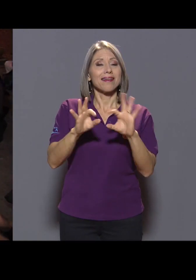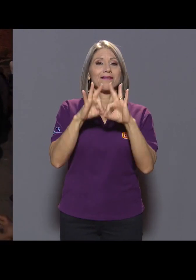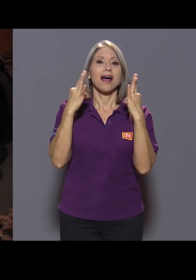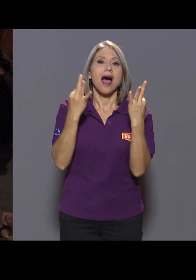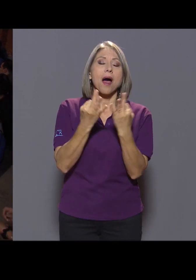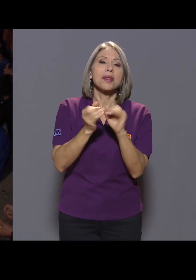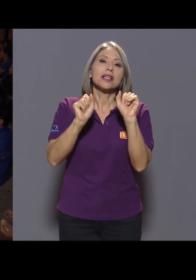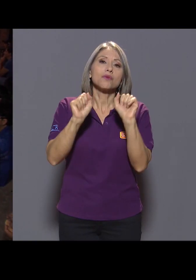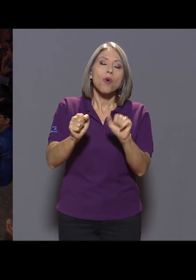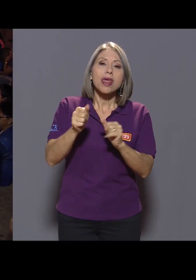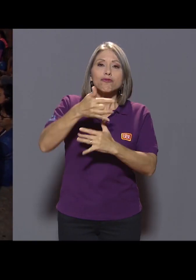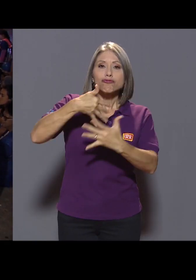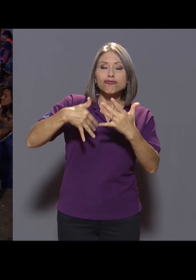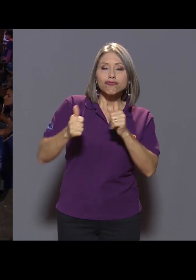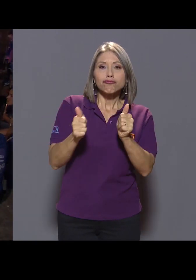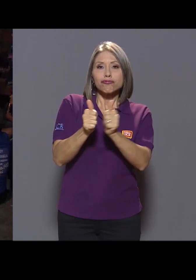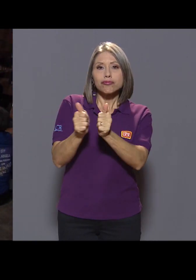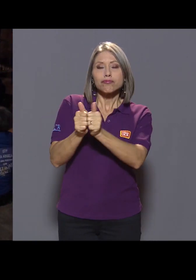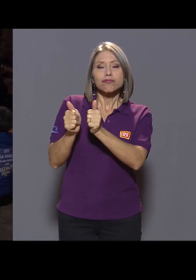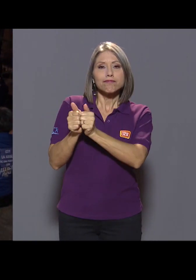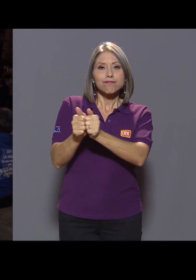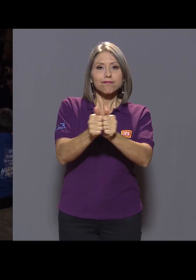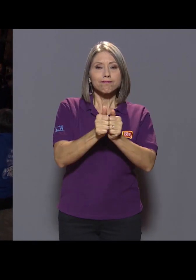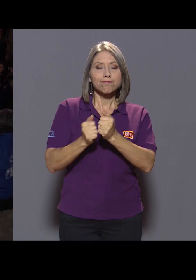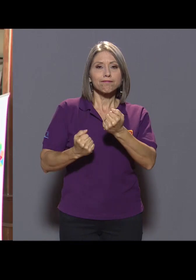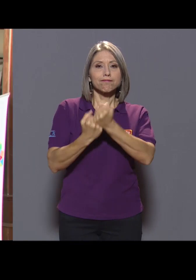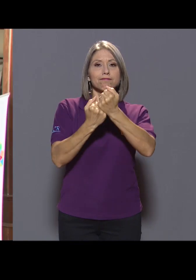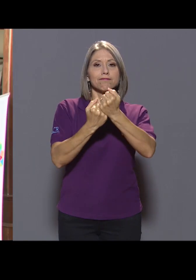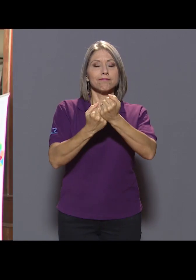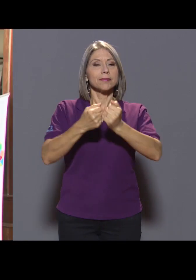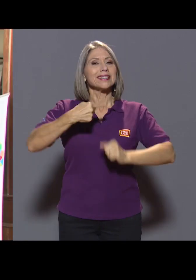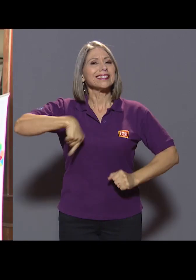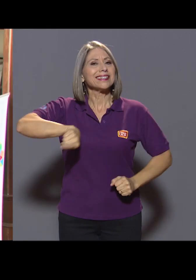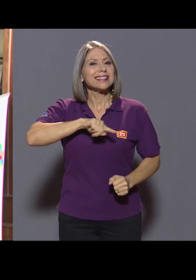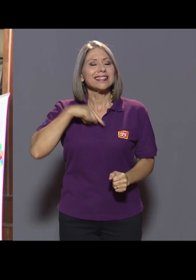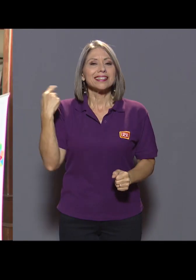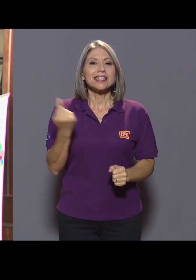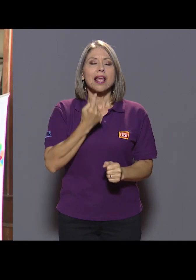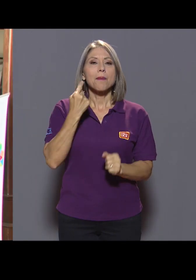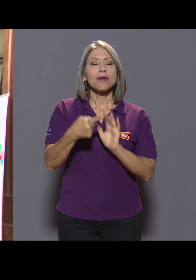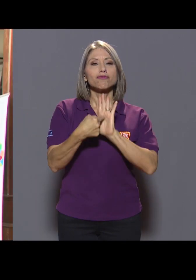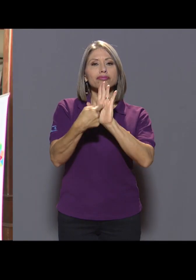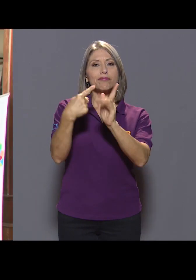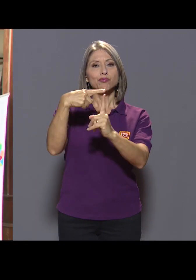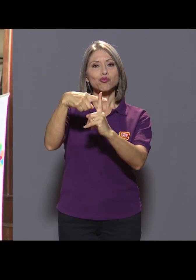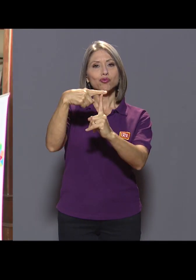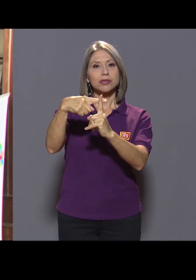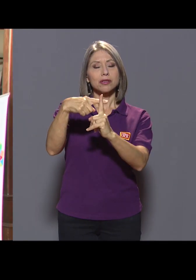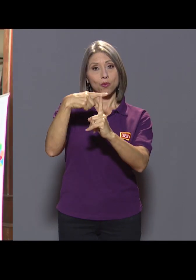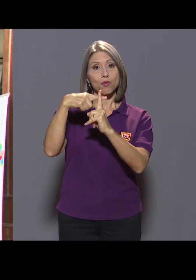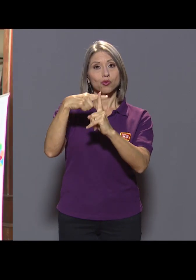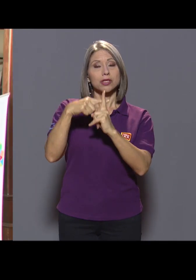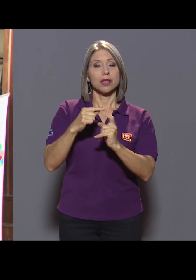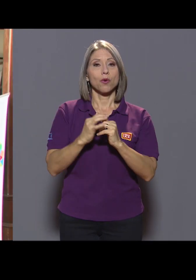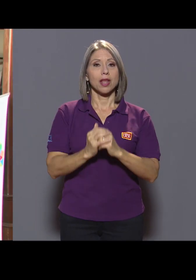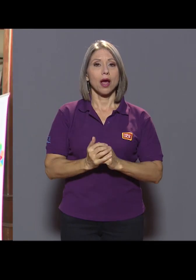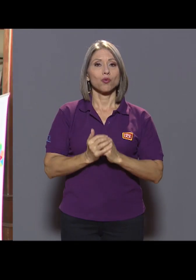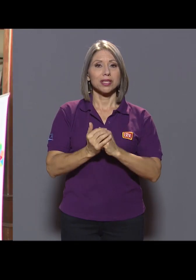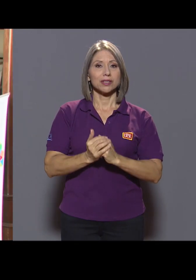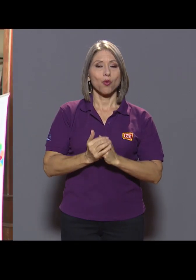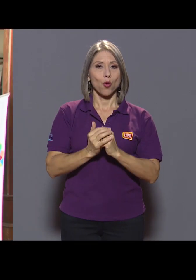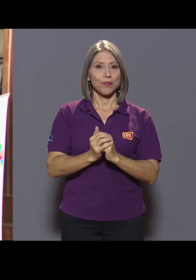para que las familias encuentren acompañamiento. Nosotros siempre queremos rescatar lo positivo, lo positivo del autismo.